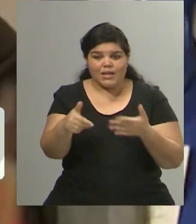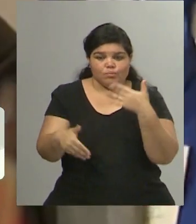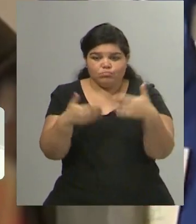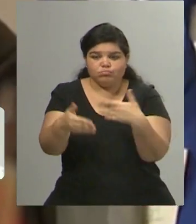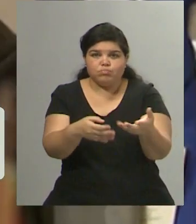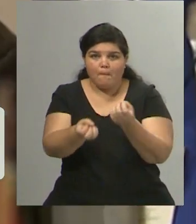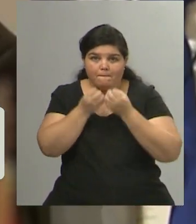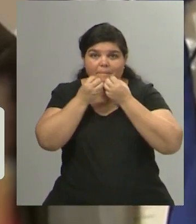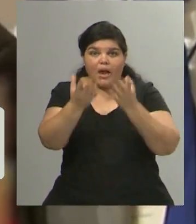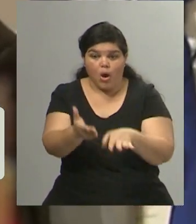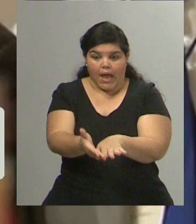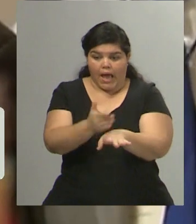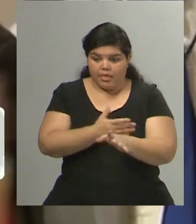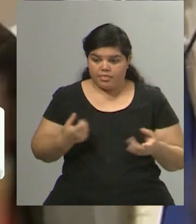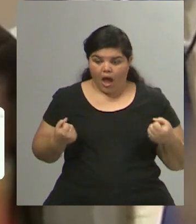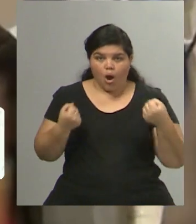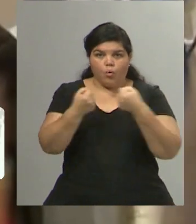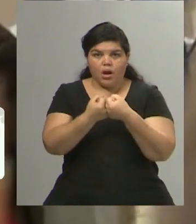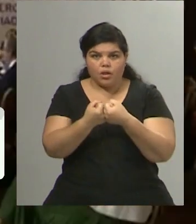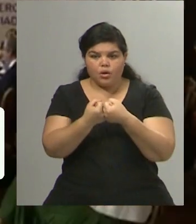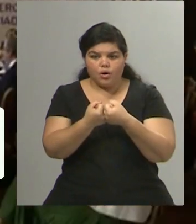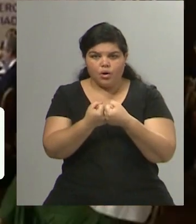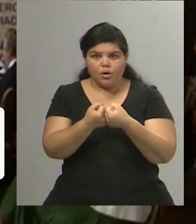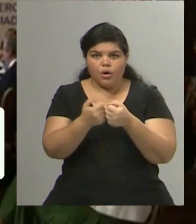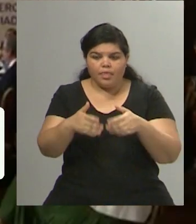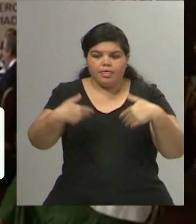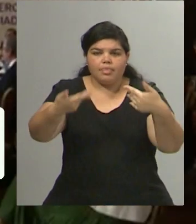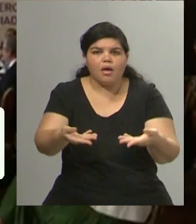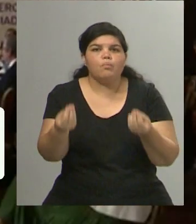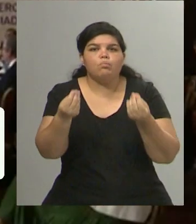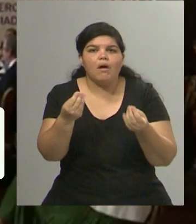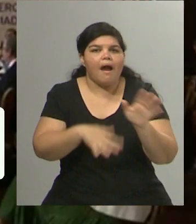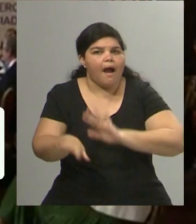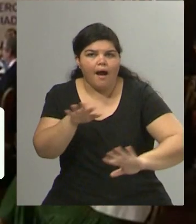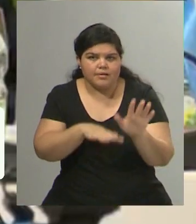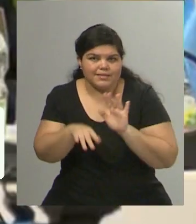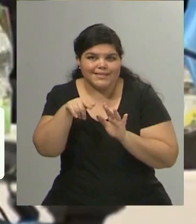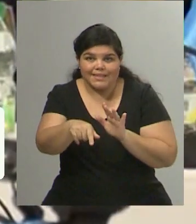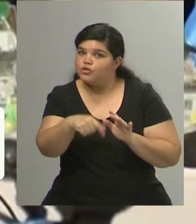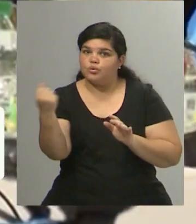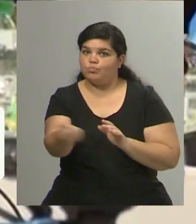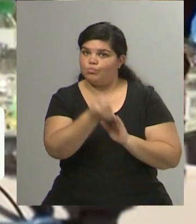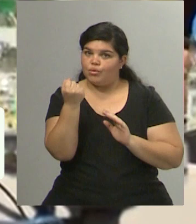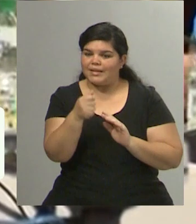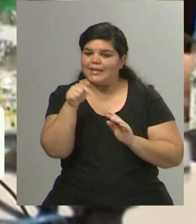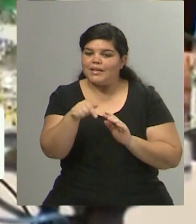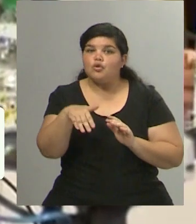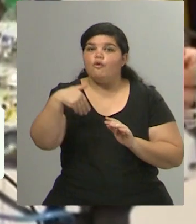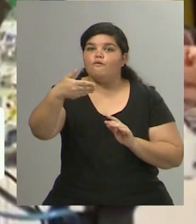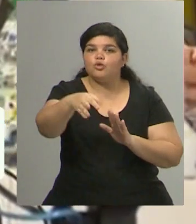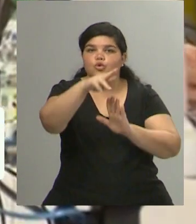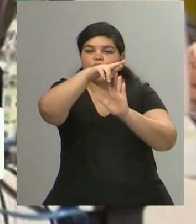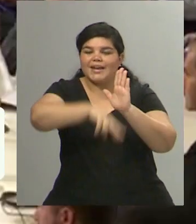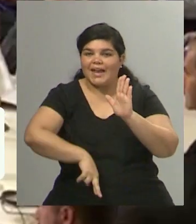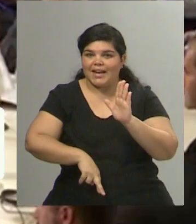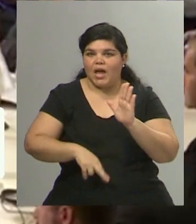que pactamos, que básicamente se va a traducir en reglas para trabajar juntos. Por eso es